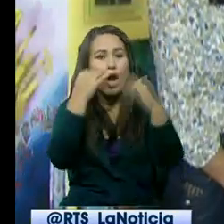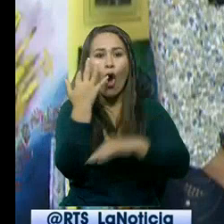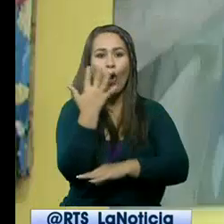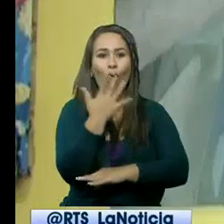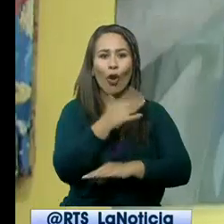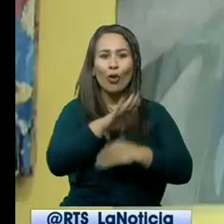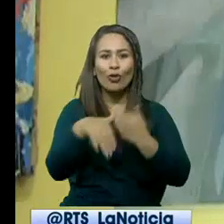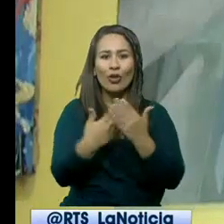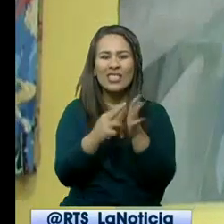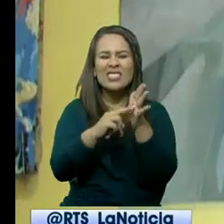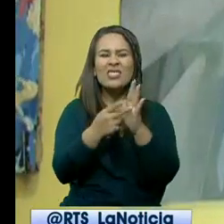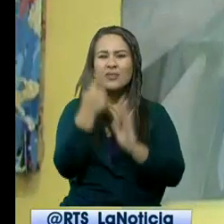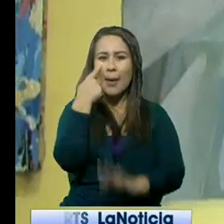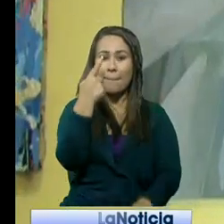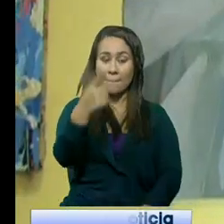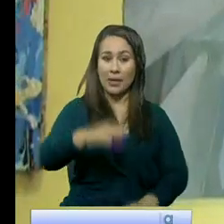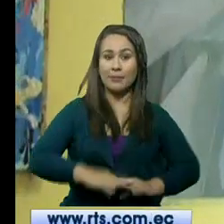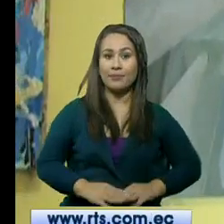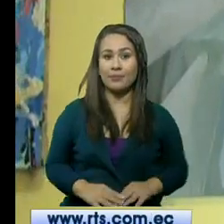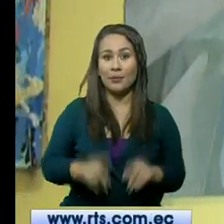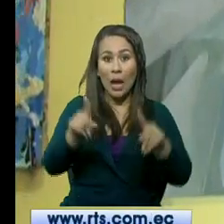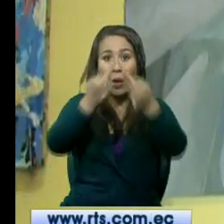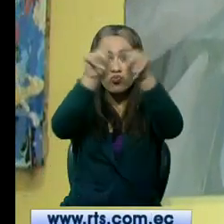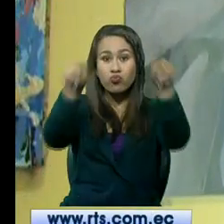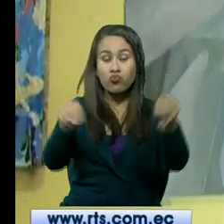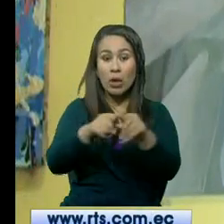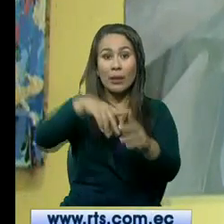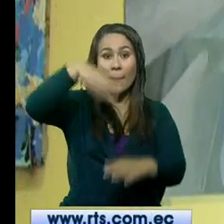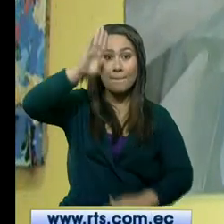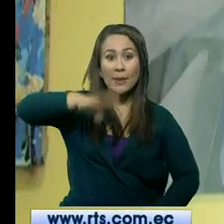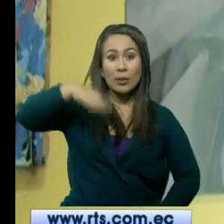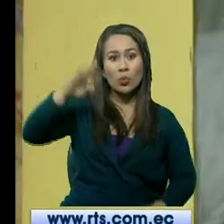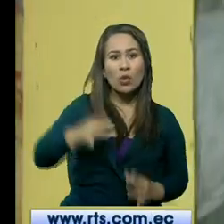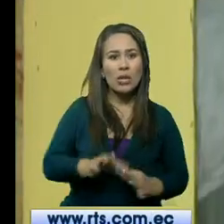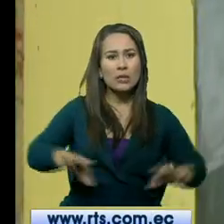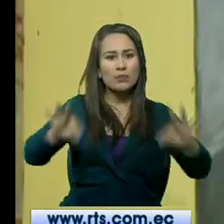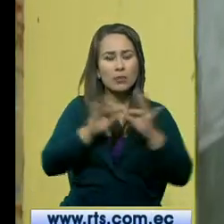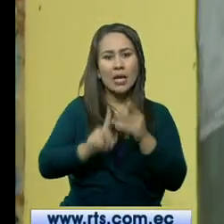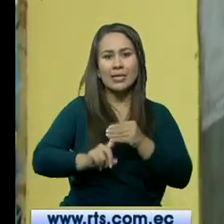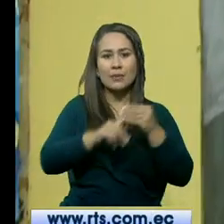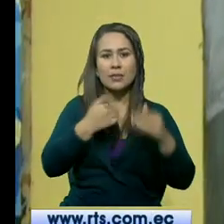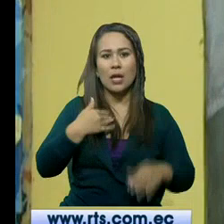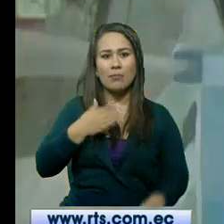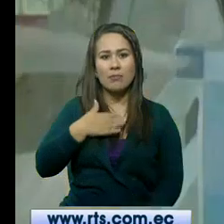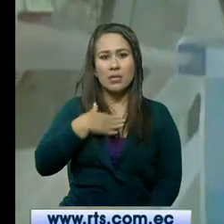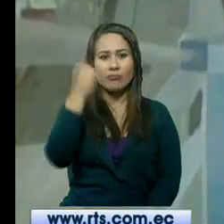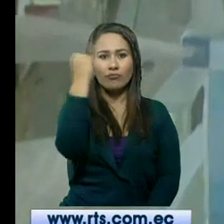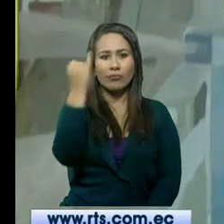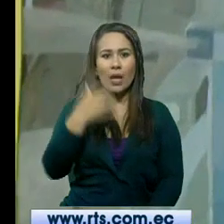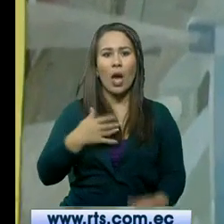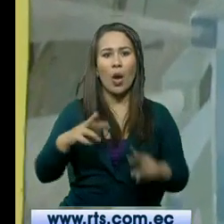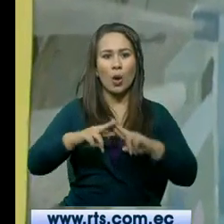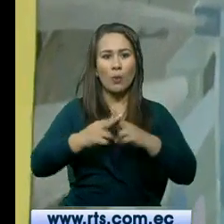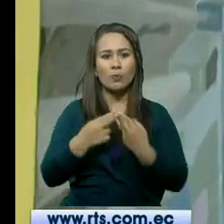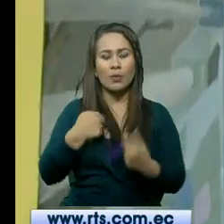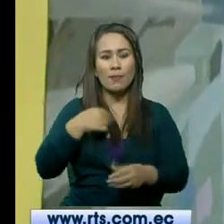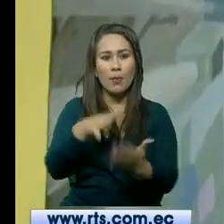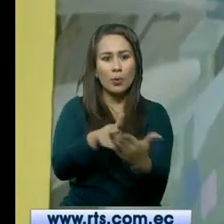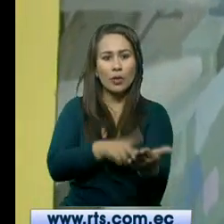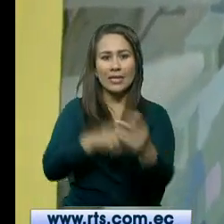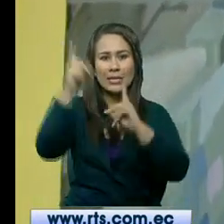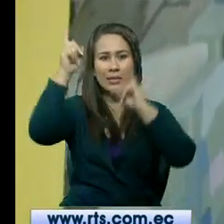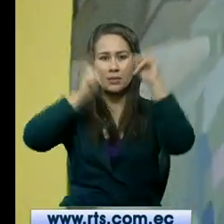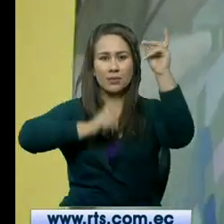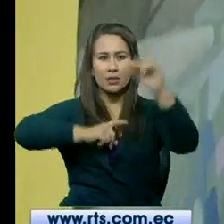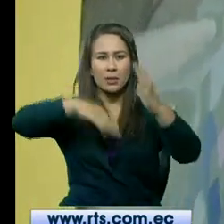días, ¿no? Que es generar. Y tenemos aquí una obra que es una de las obras que inicié este proyecto, que es Huasicuy. Yo utilizo mucho el expresionismo,